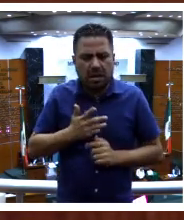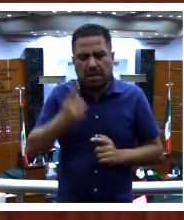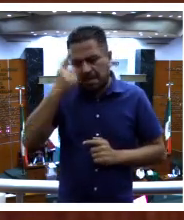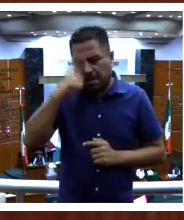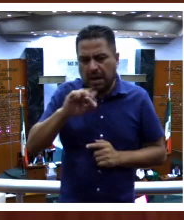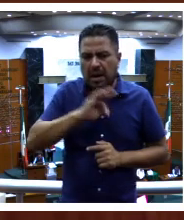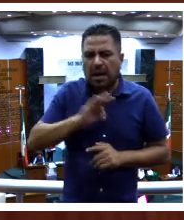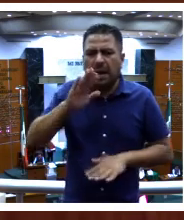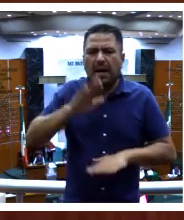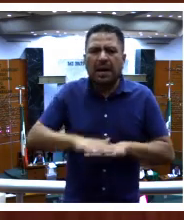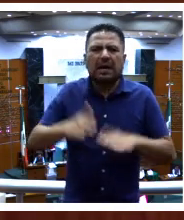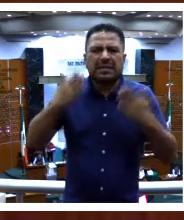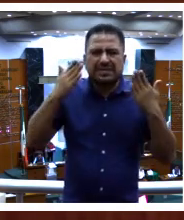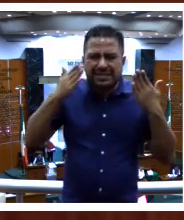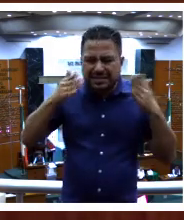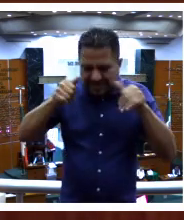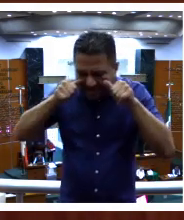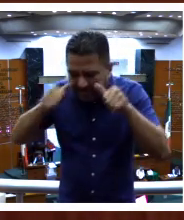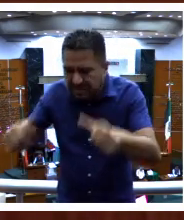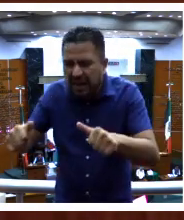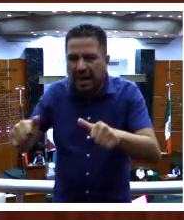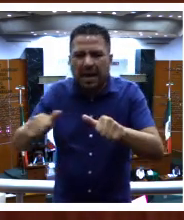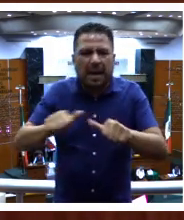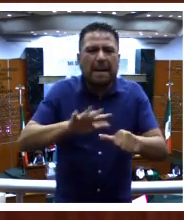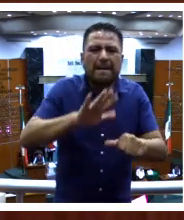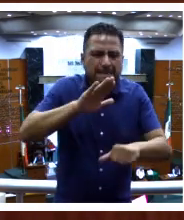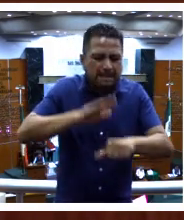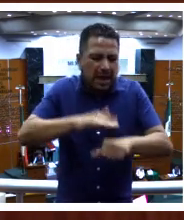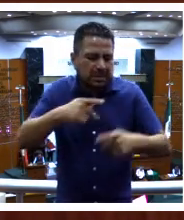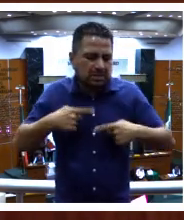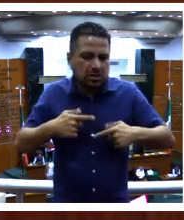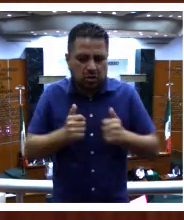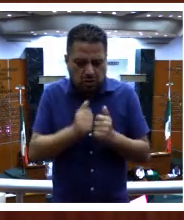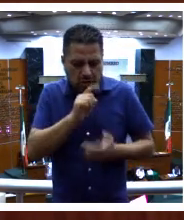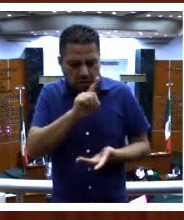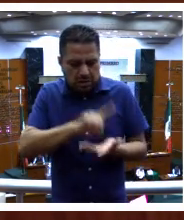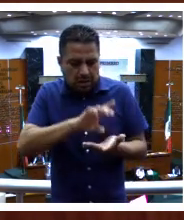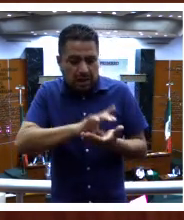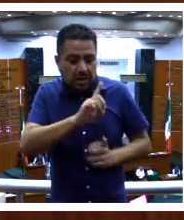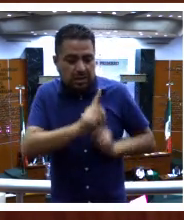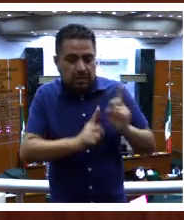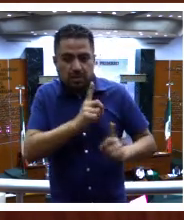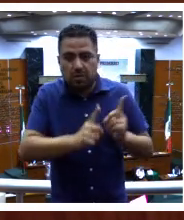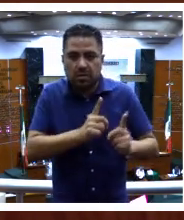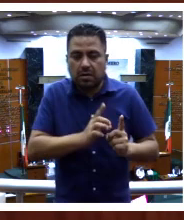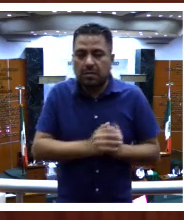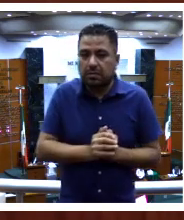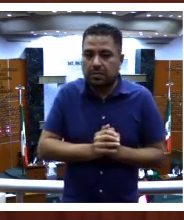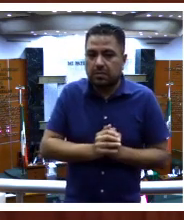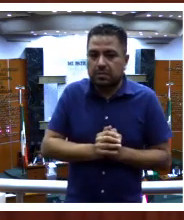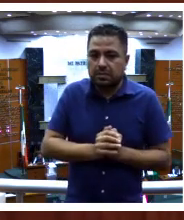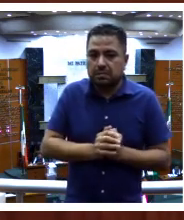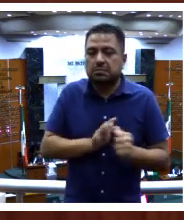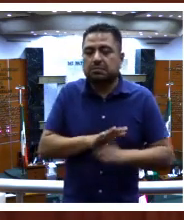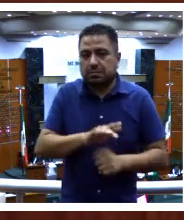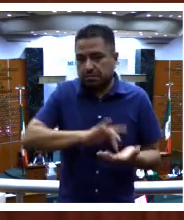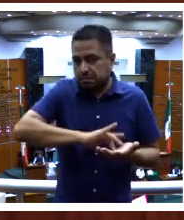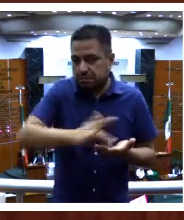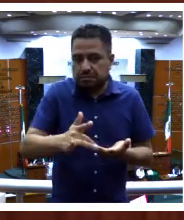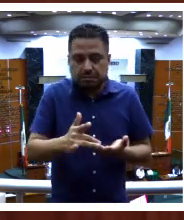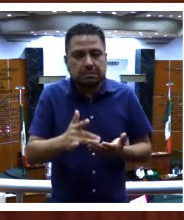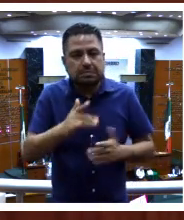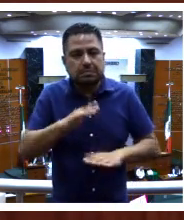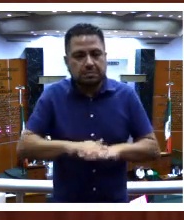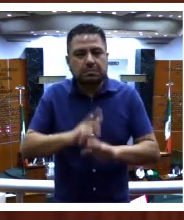para ampliar la cobertura de becas deportivas a personas con discapacidad? De antemano, agradezco sus